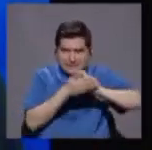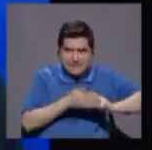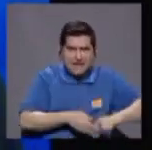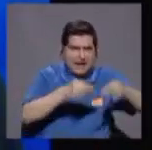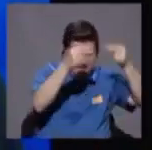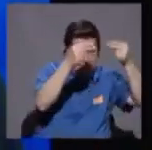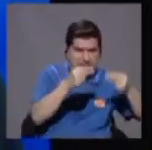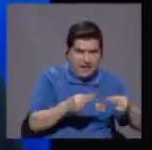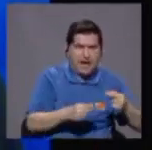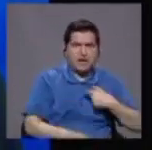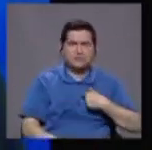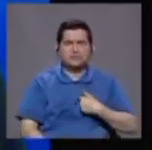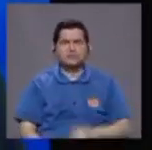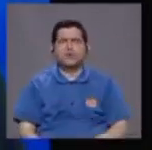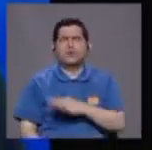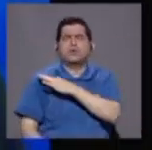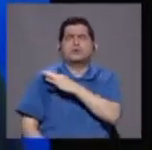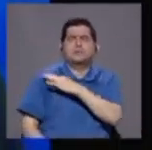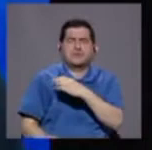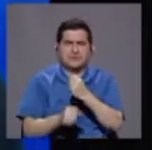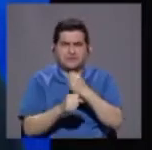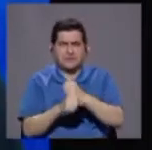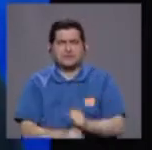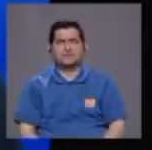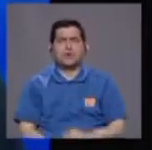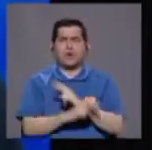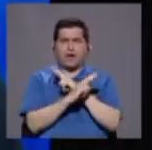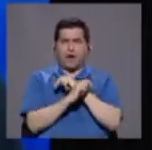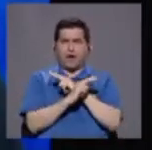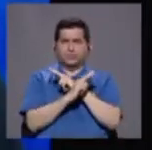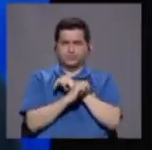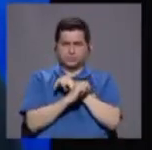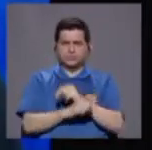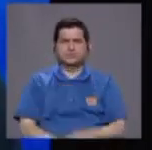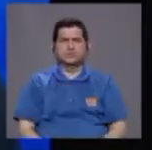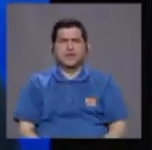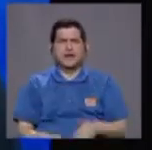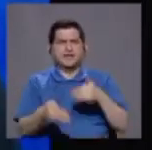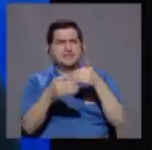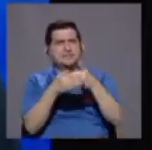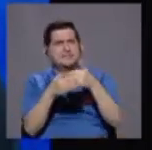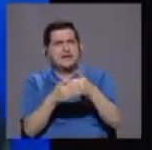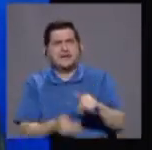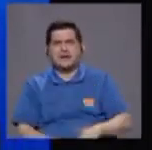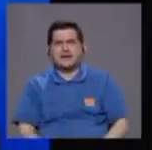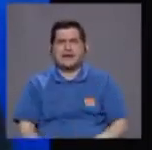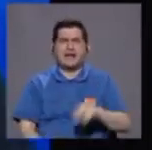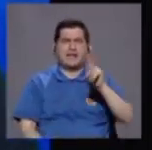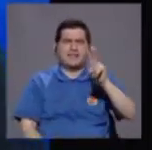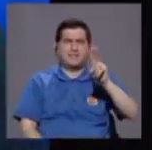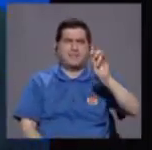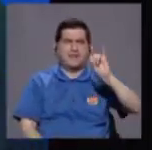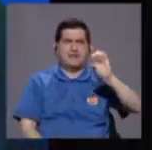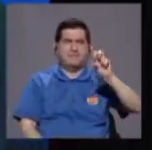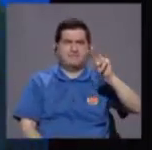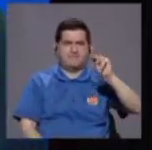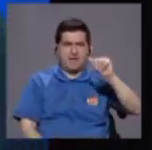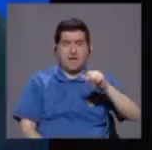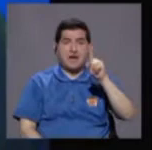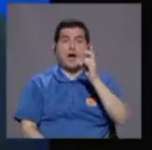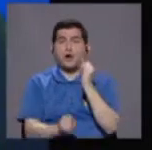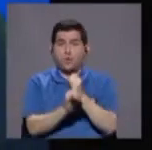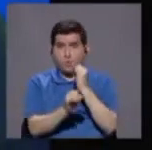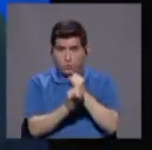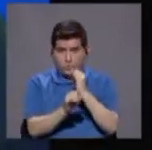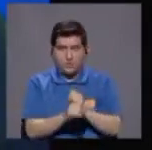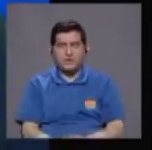de trabajar en Austria, cerca de Viena, en Luxemburg, en un instituto que se